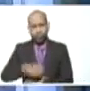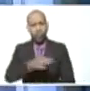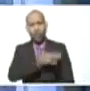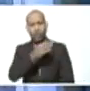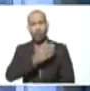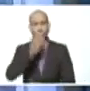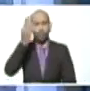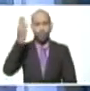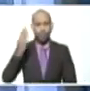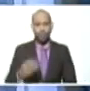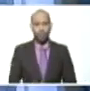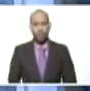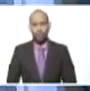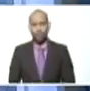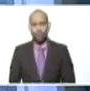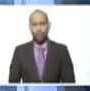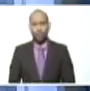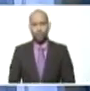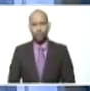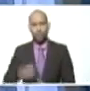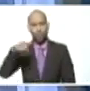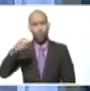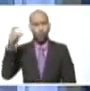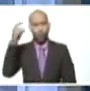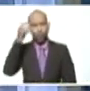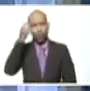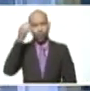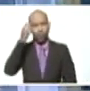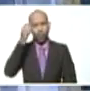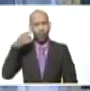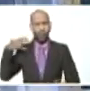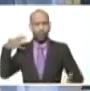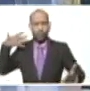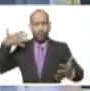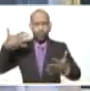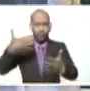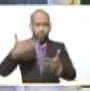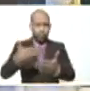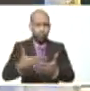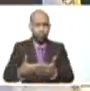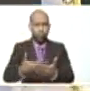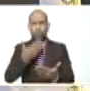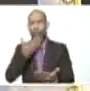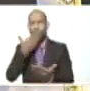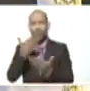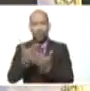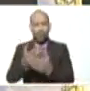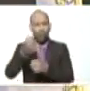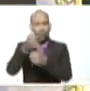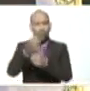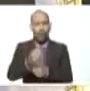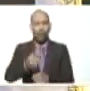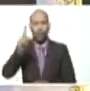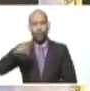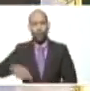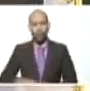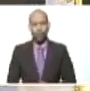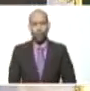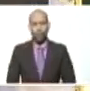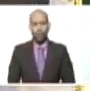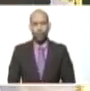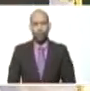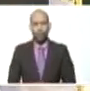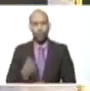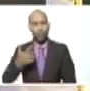Señor. Ha sido este un día largamente deseado y esperado.